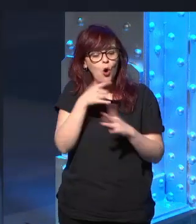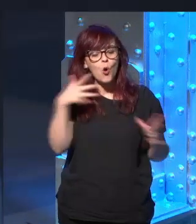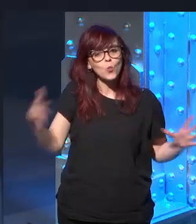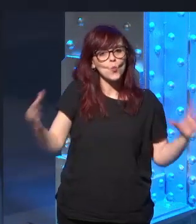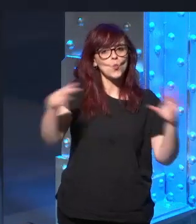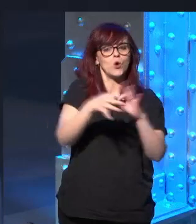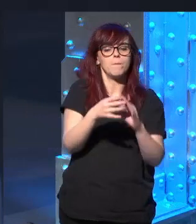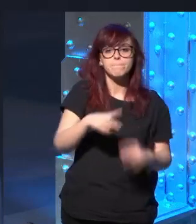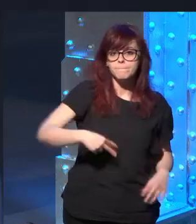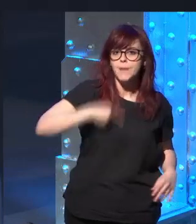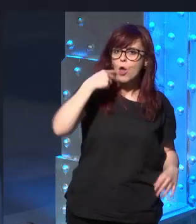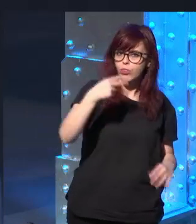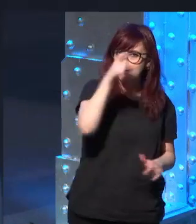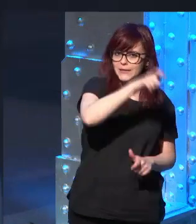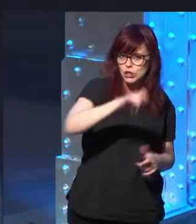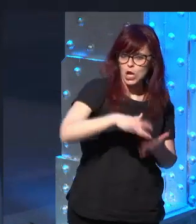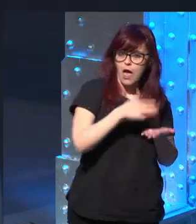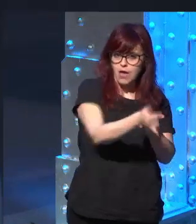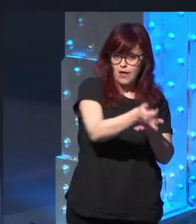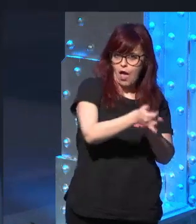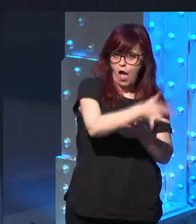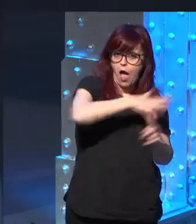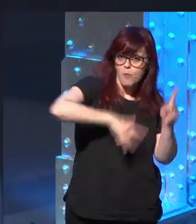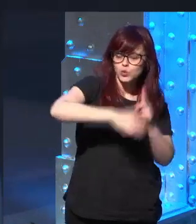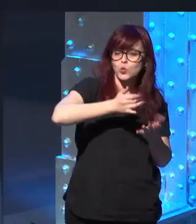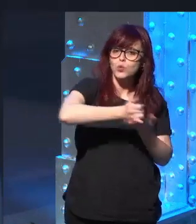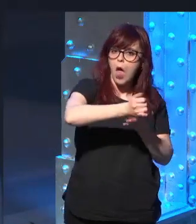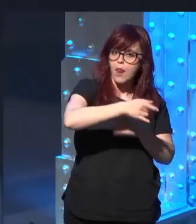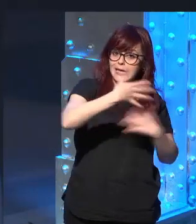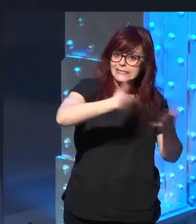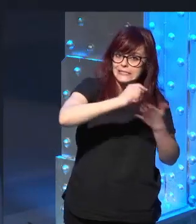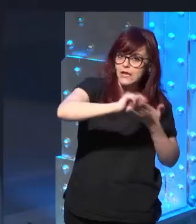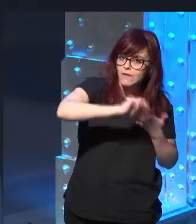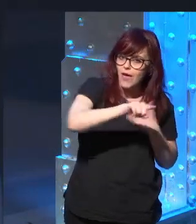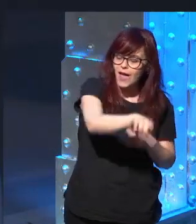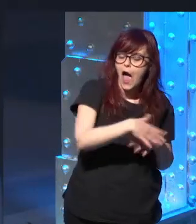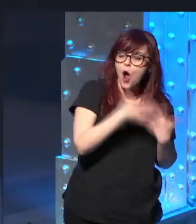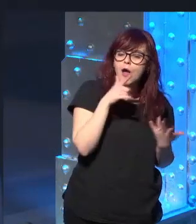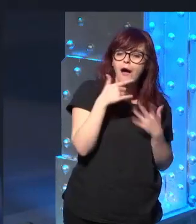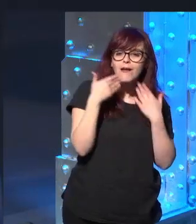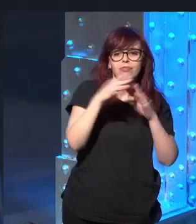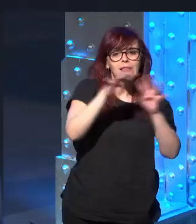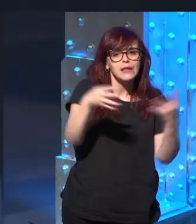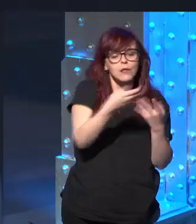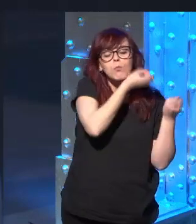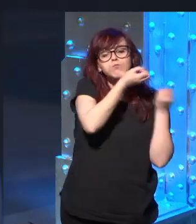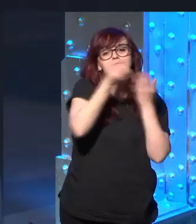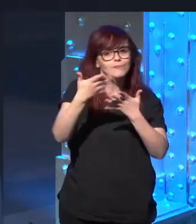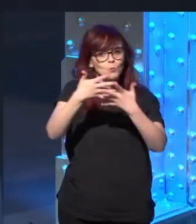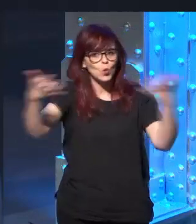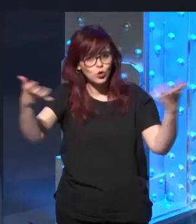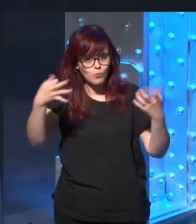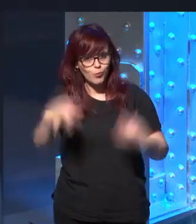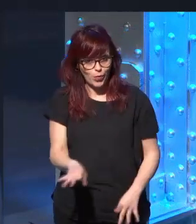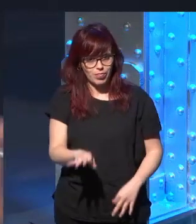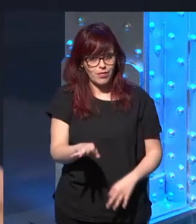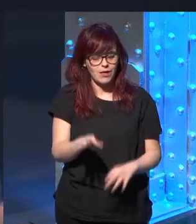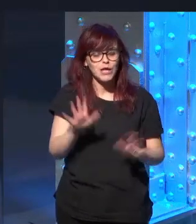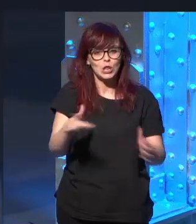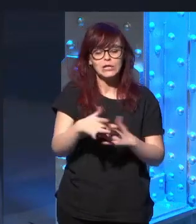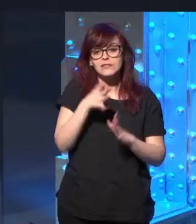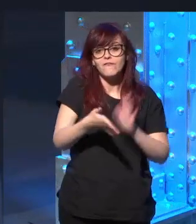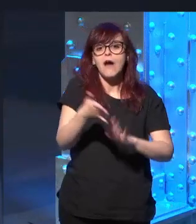dando voz a la gente que vive en el medio rural y que escribe, ¿no? Entonces yo creo que ese termómetro empezará a